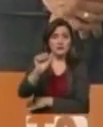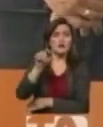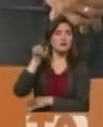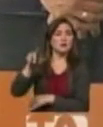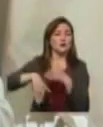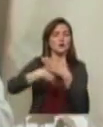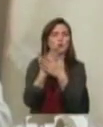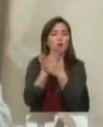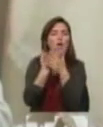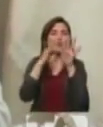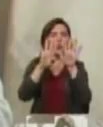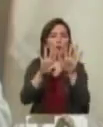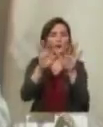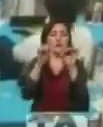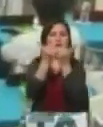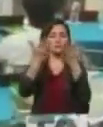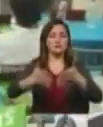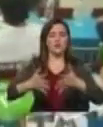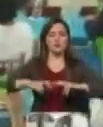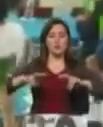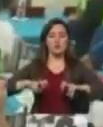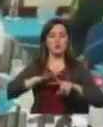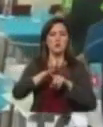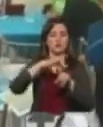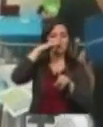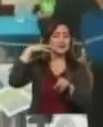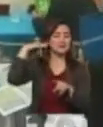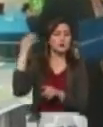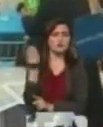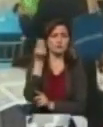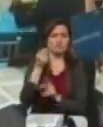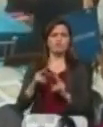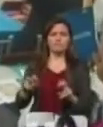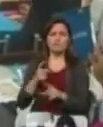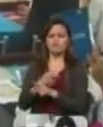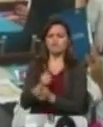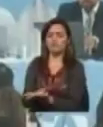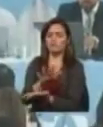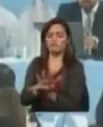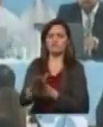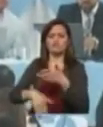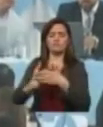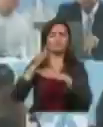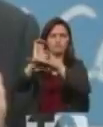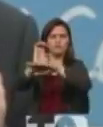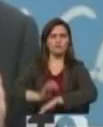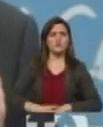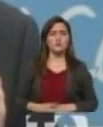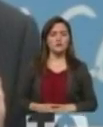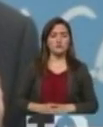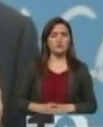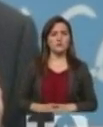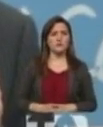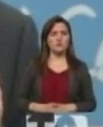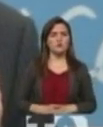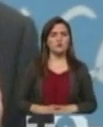para investigar casos de abuso sexual a niñas, niños y adolescentes de las diferentes escuelas a nivel nacional. Yo oficié